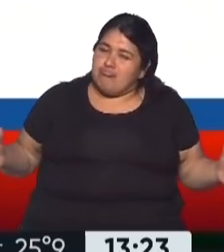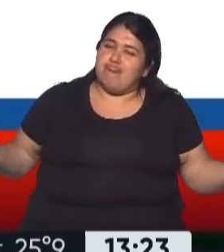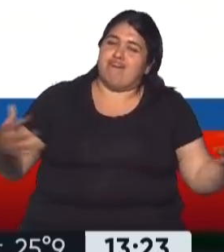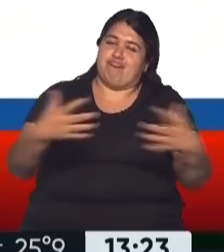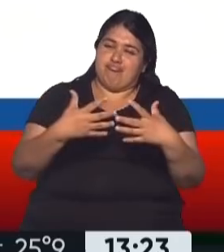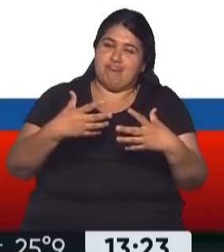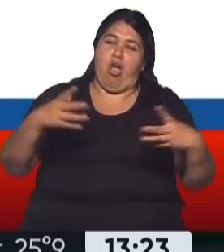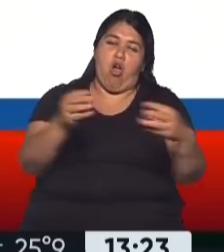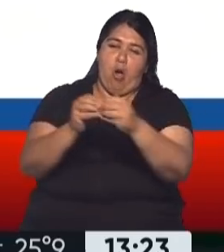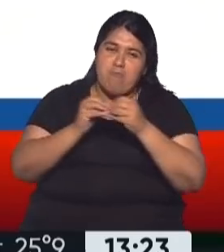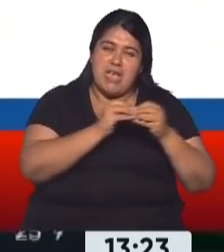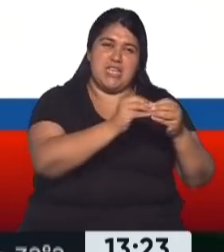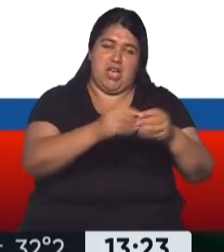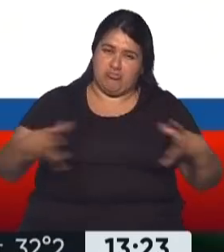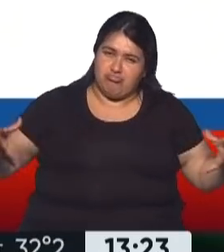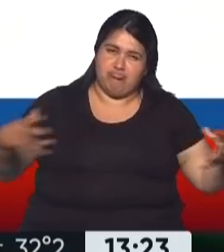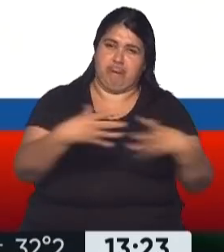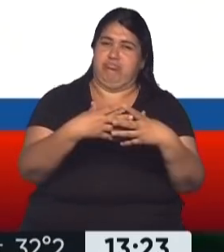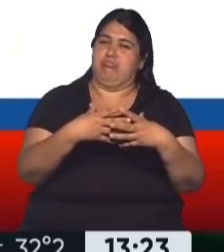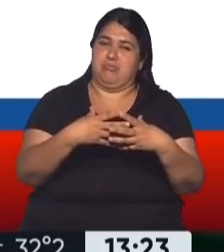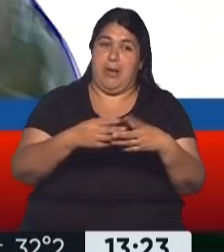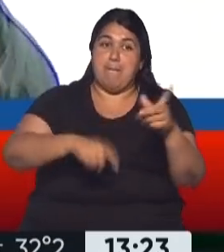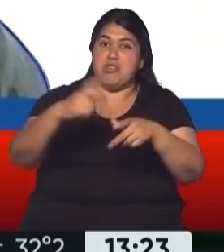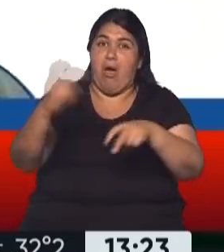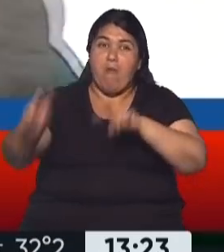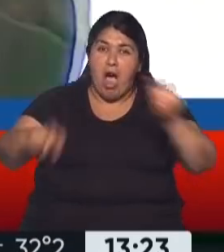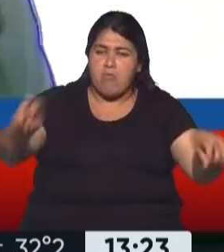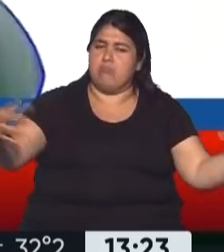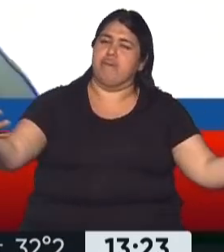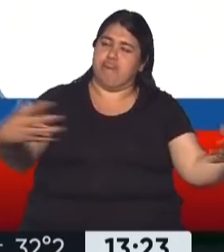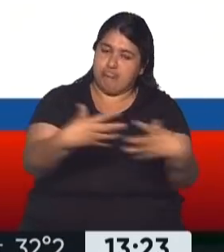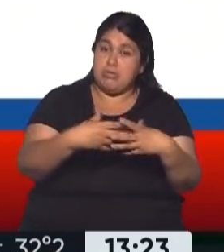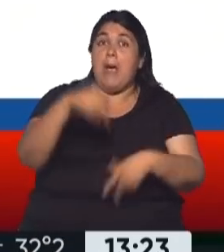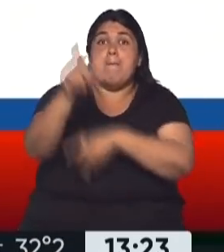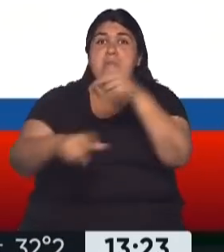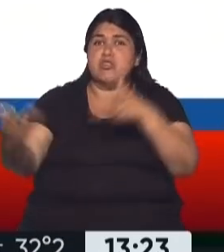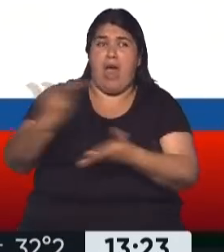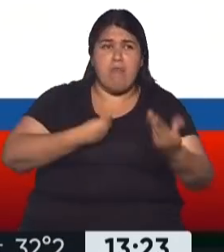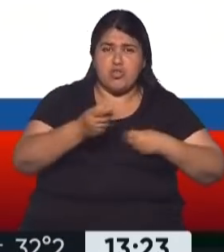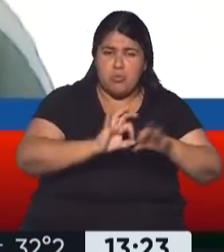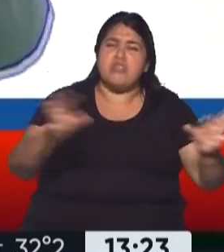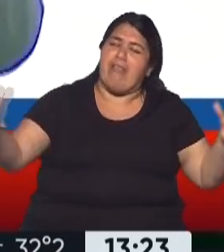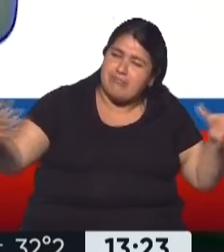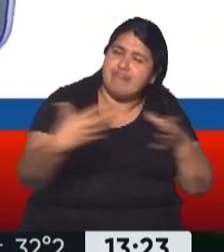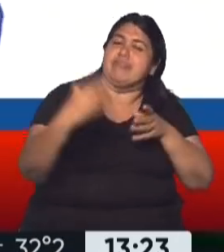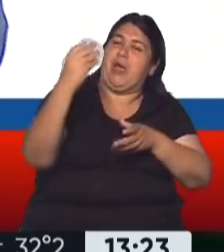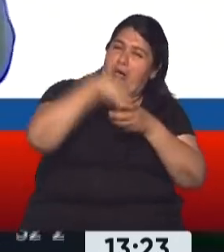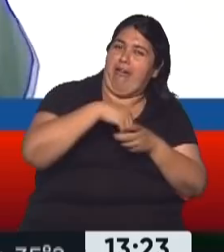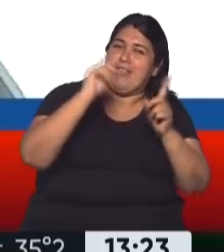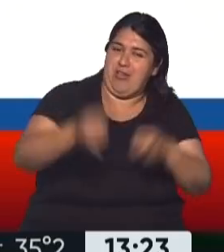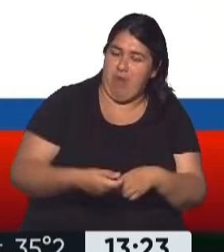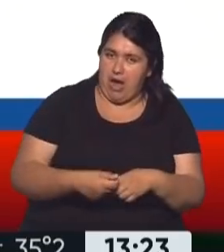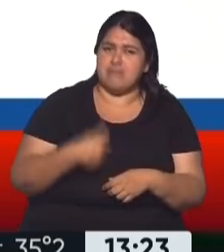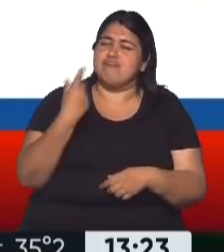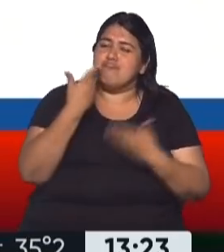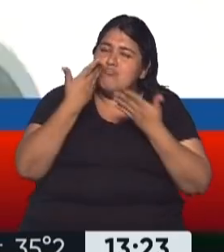los compañeros y a todas las compañeras que se fueron. Traigamos a los que no estuvieron con nosotros. Digámosles que hay dos